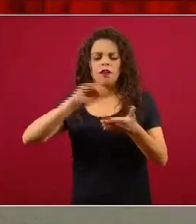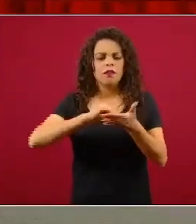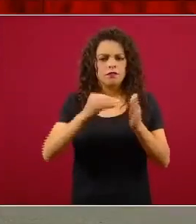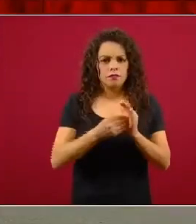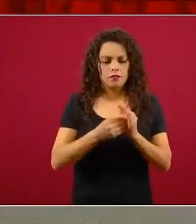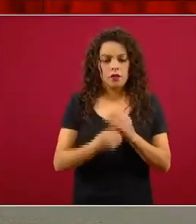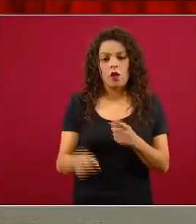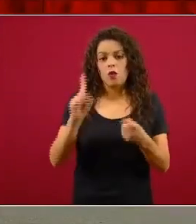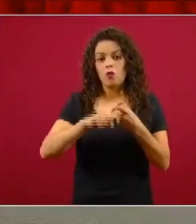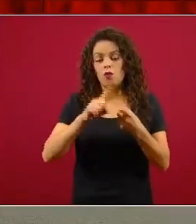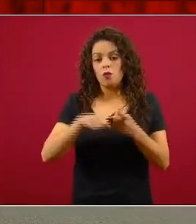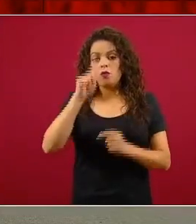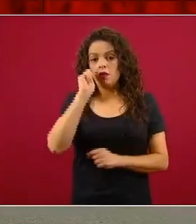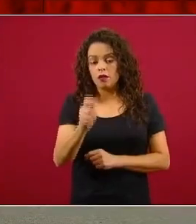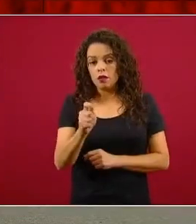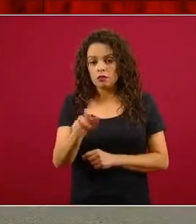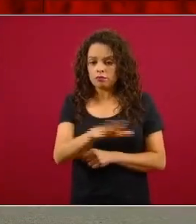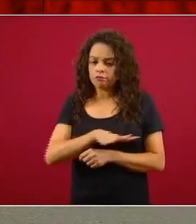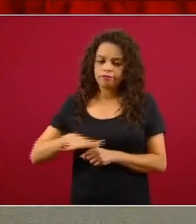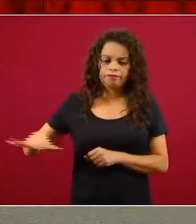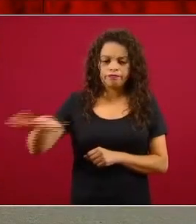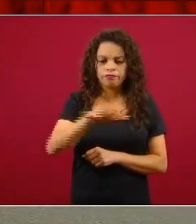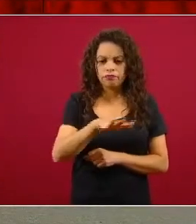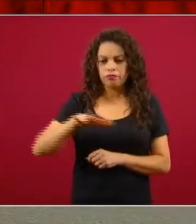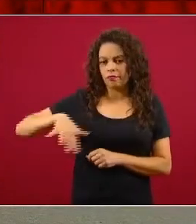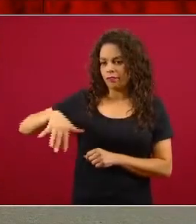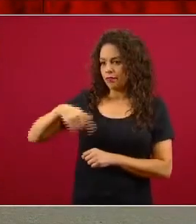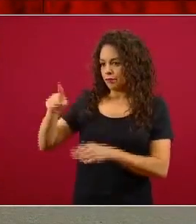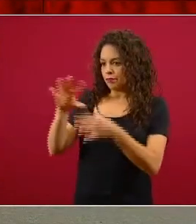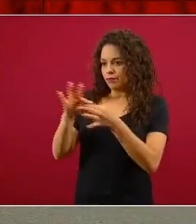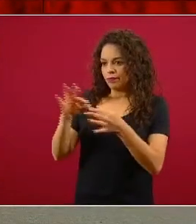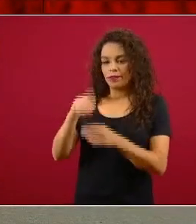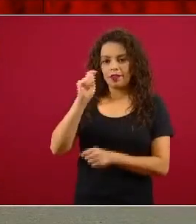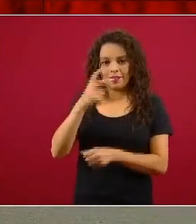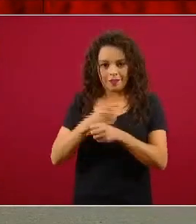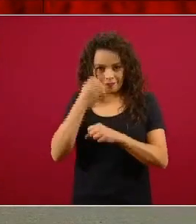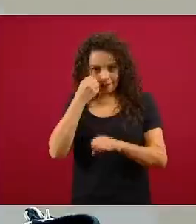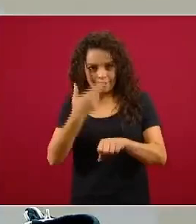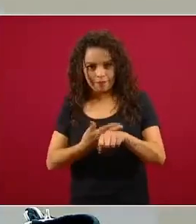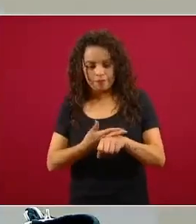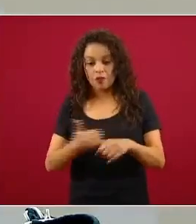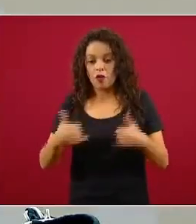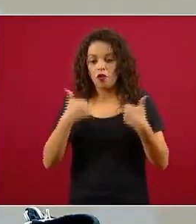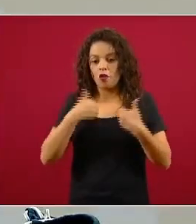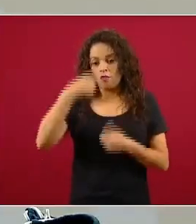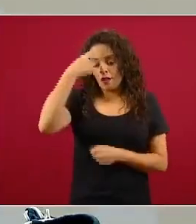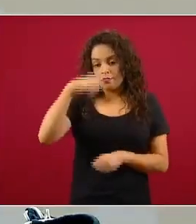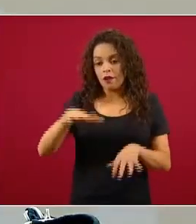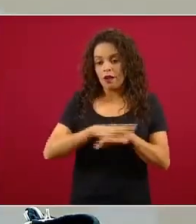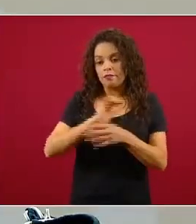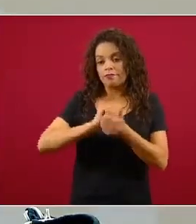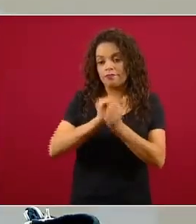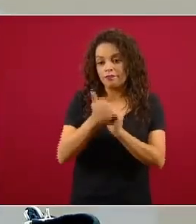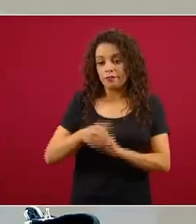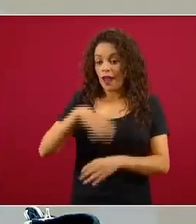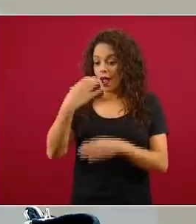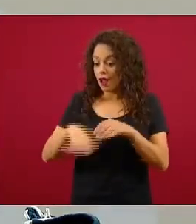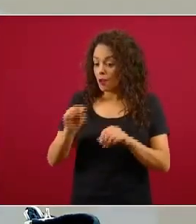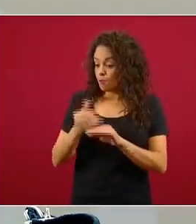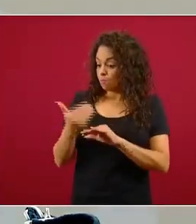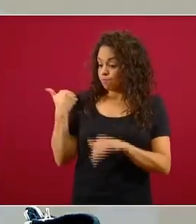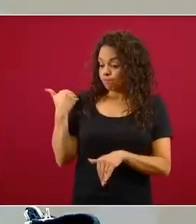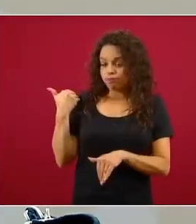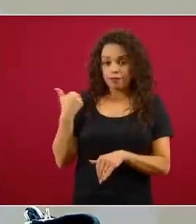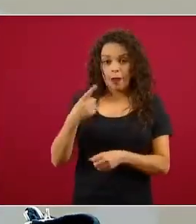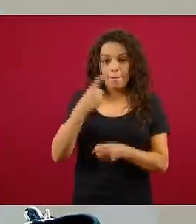territorial, justo como mencionábamos con el subsecretario, con un programa de Brigada de Jóvenes por la Transformación que acaba de terminar la primera generación. Estuvimos